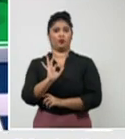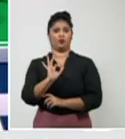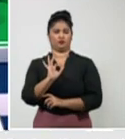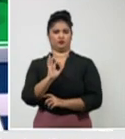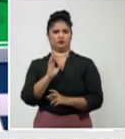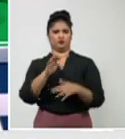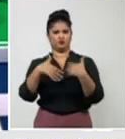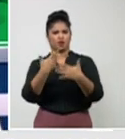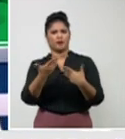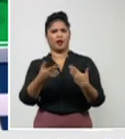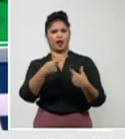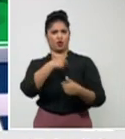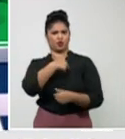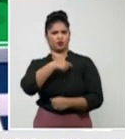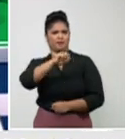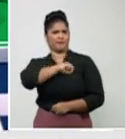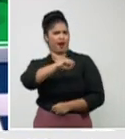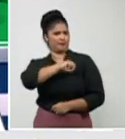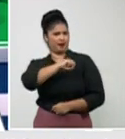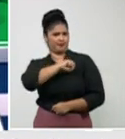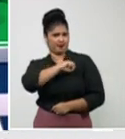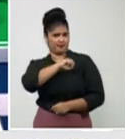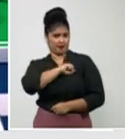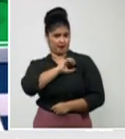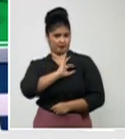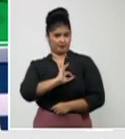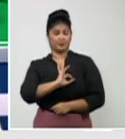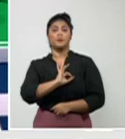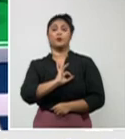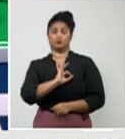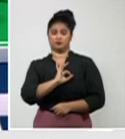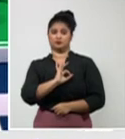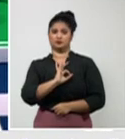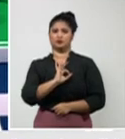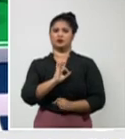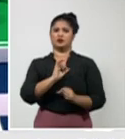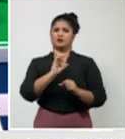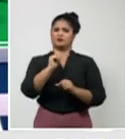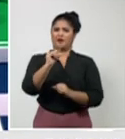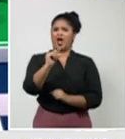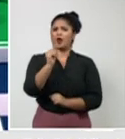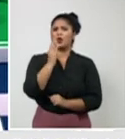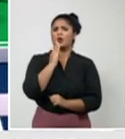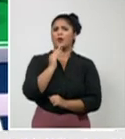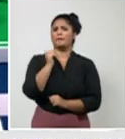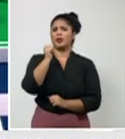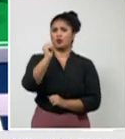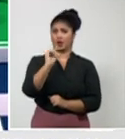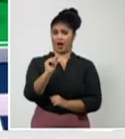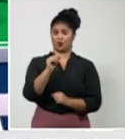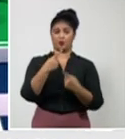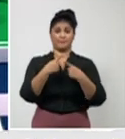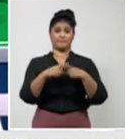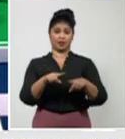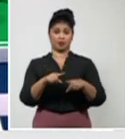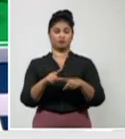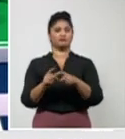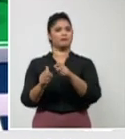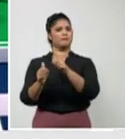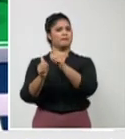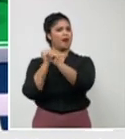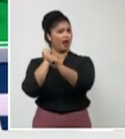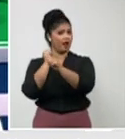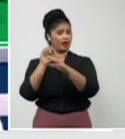intensa, broncoespasmo severo, mejoró, pero lamentablemente en el día de ayer hace una